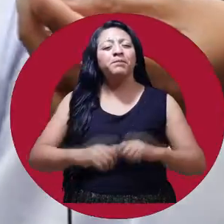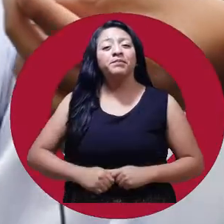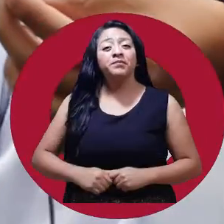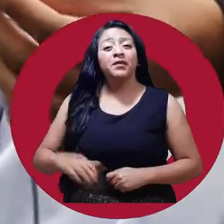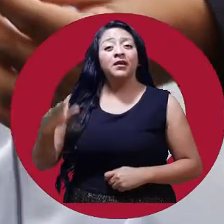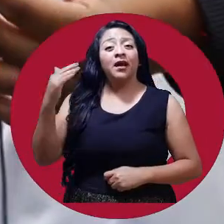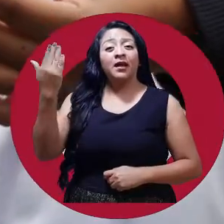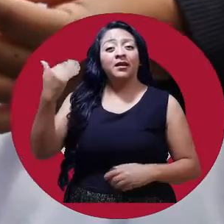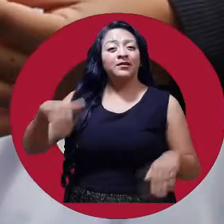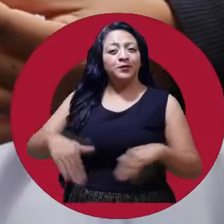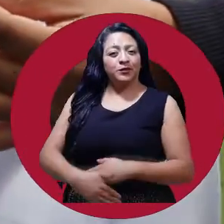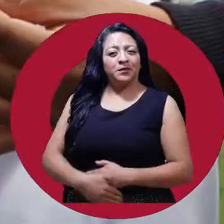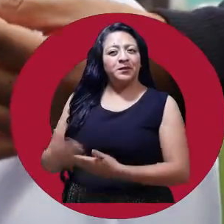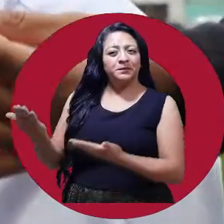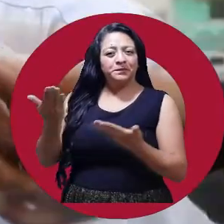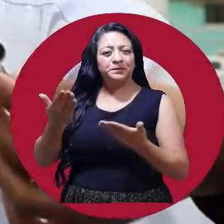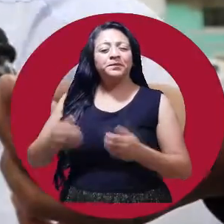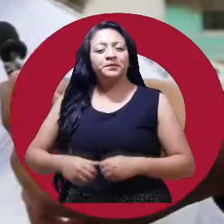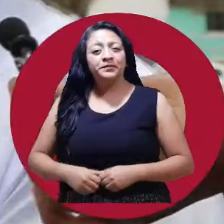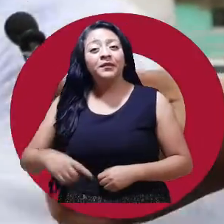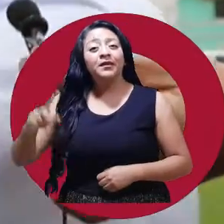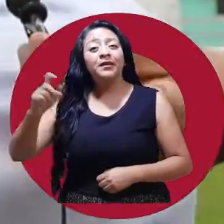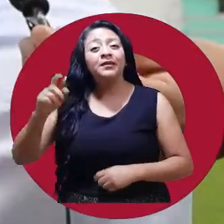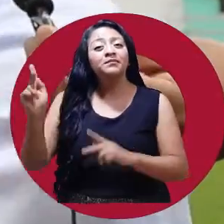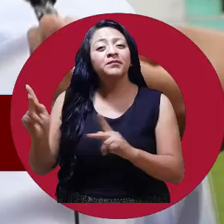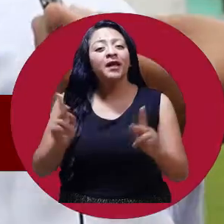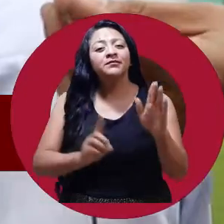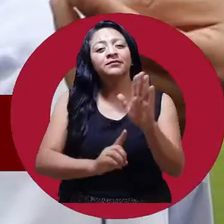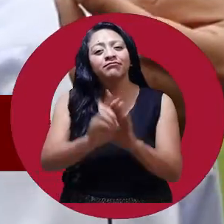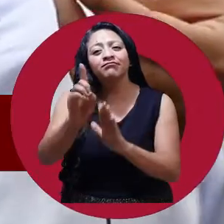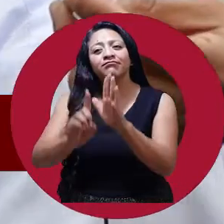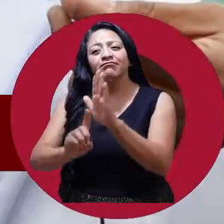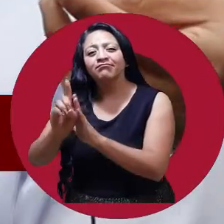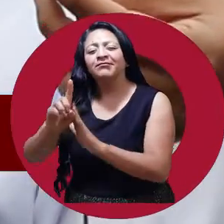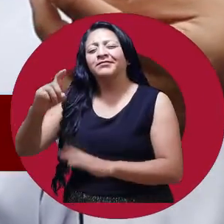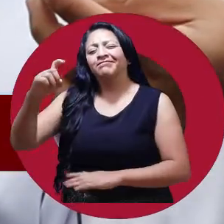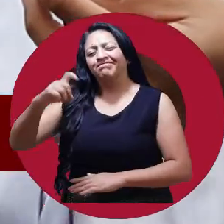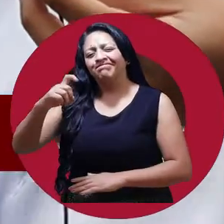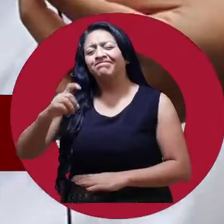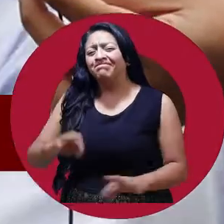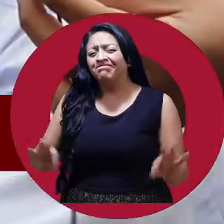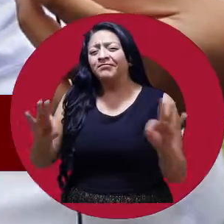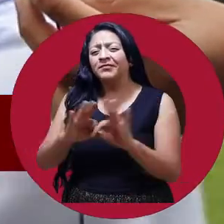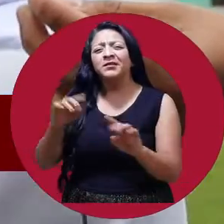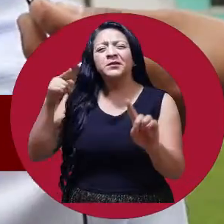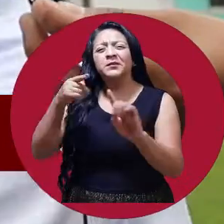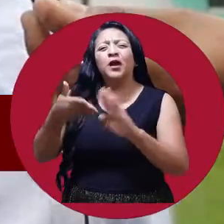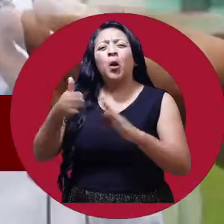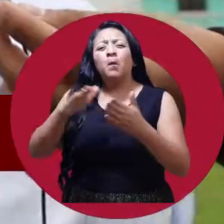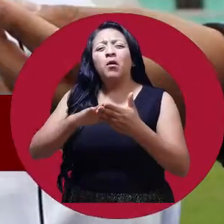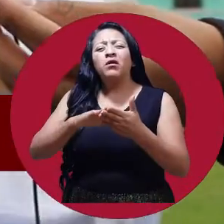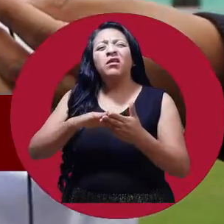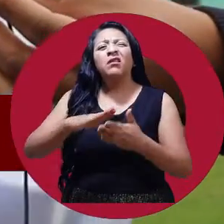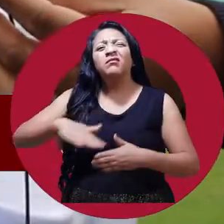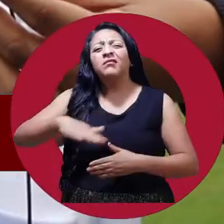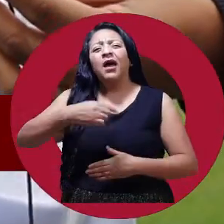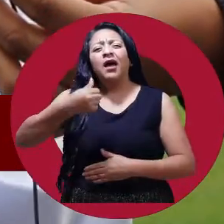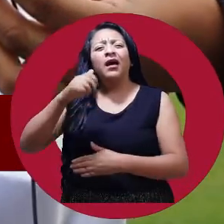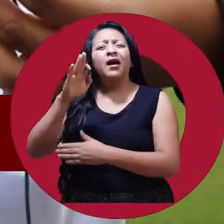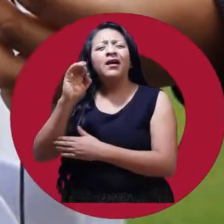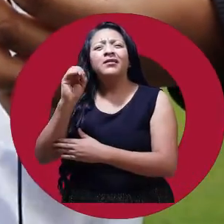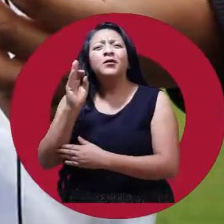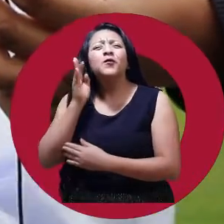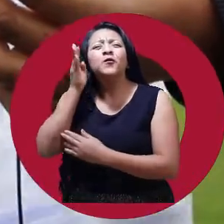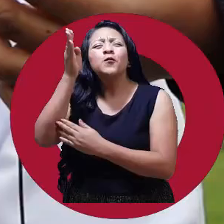Maldonado, alcalde de Otavalo. Necesitamos un plan de desarrollo. Exactamente. A ver, ¿a dónde queremos llevarle a Gato? ¿Cómo queremos que